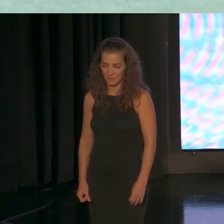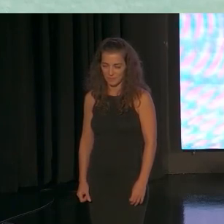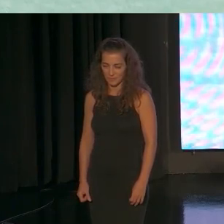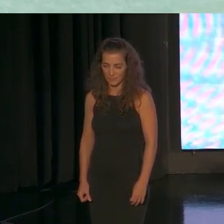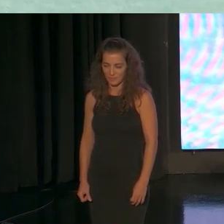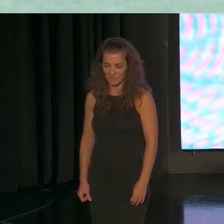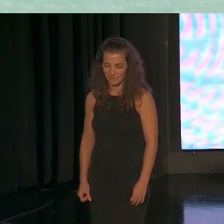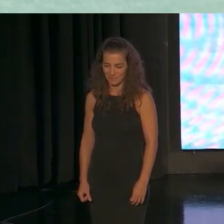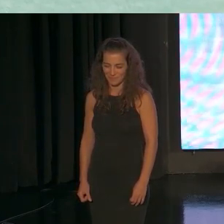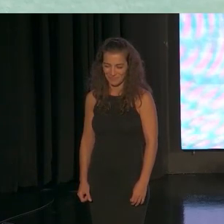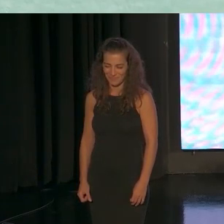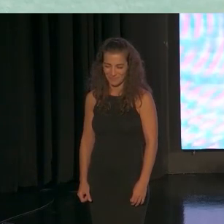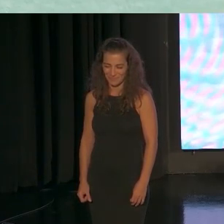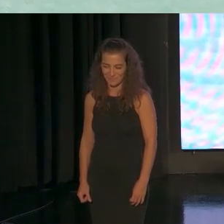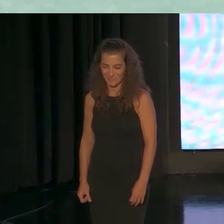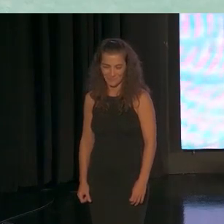los